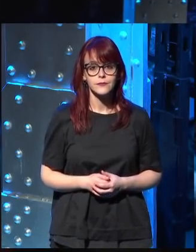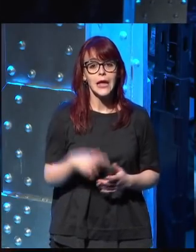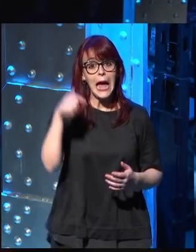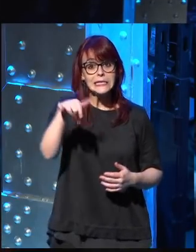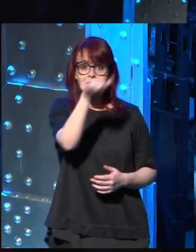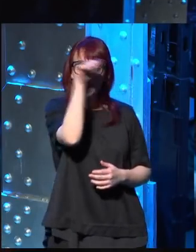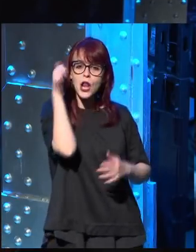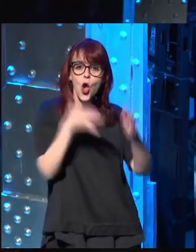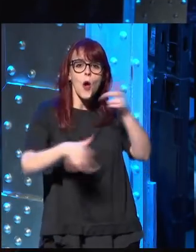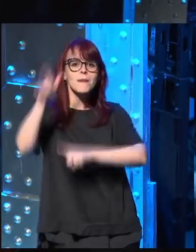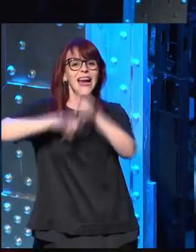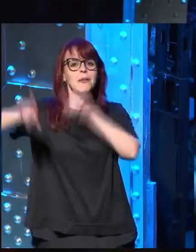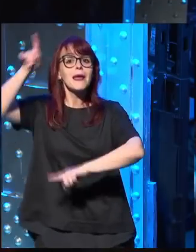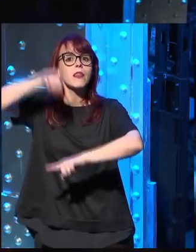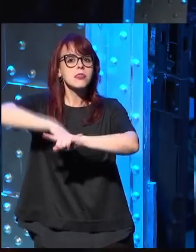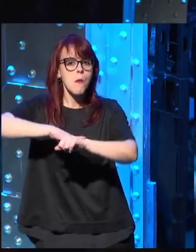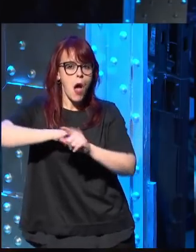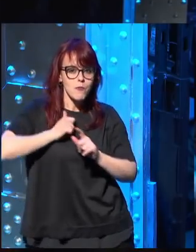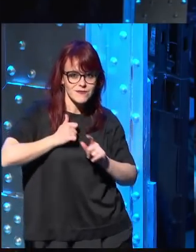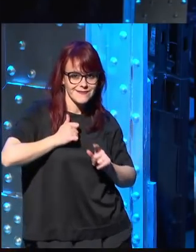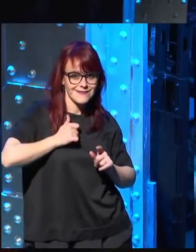Este verano viaja también en el tiempo.